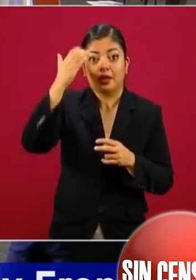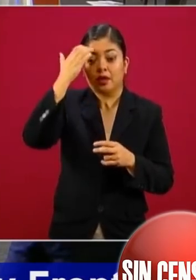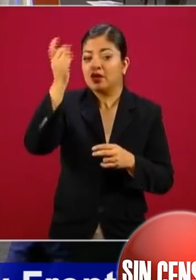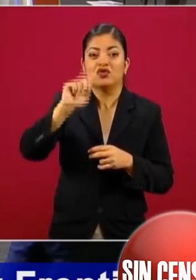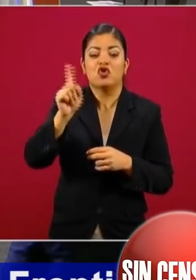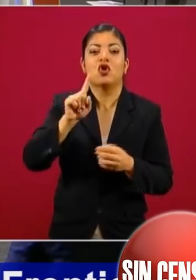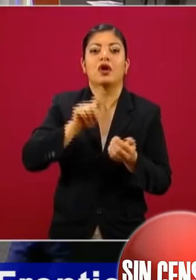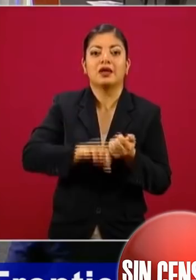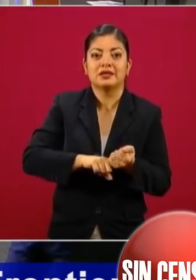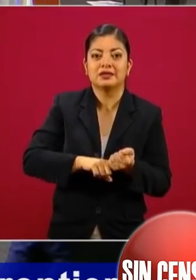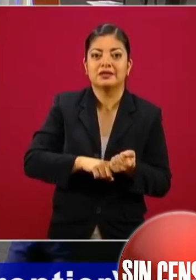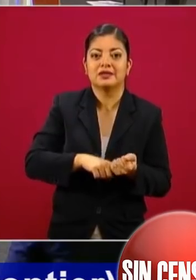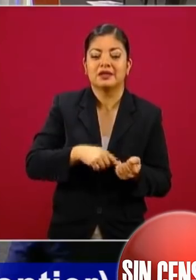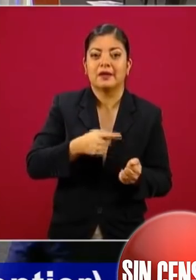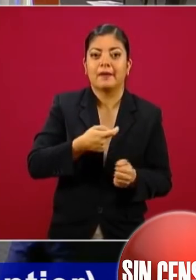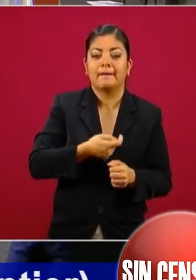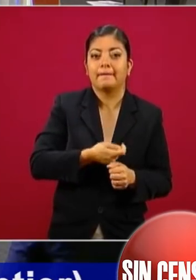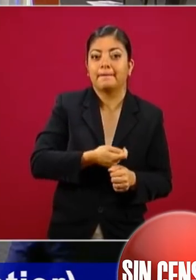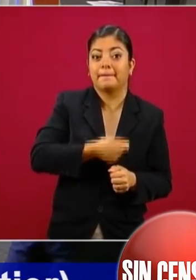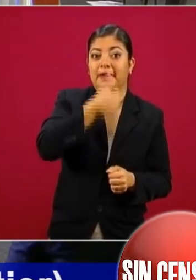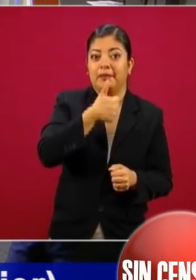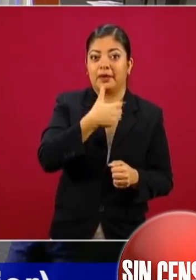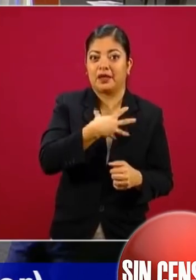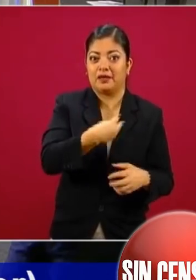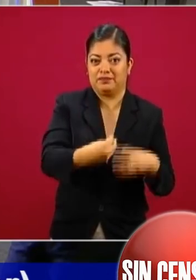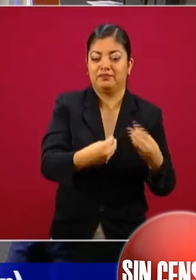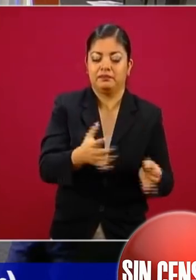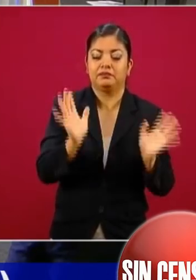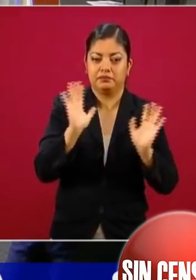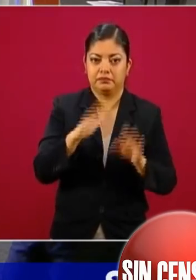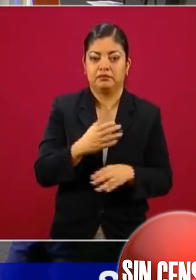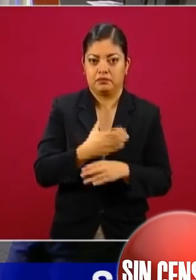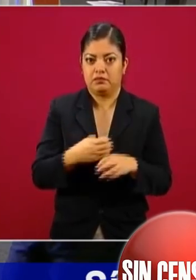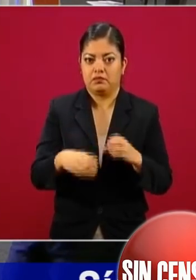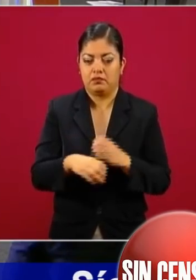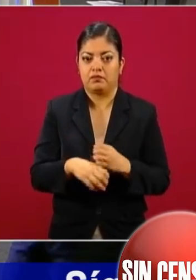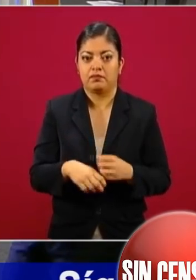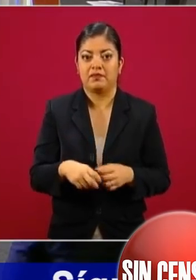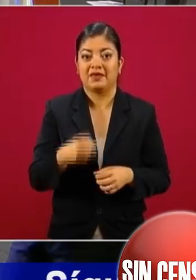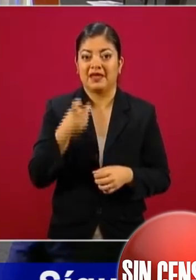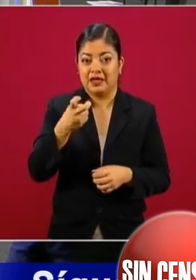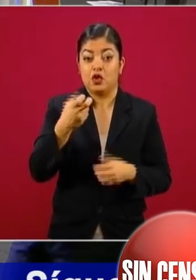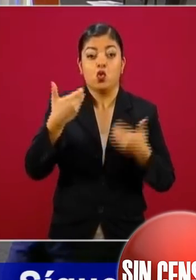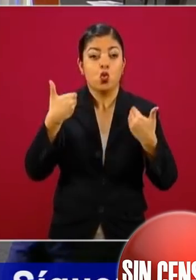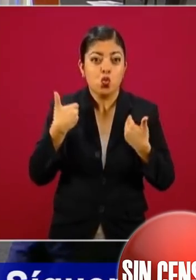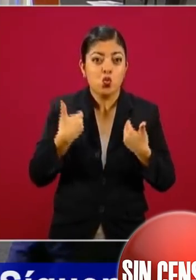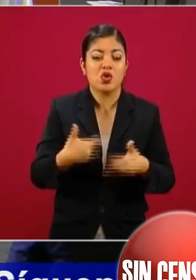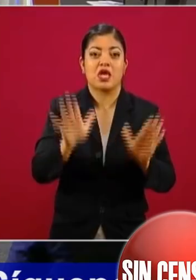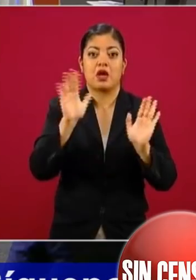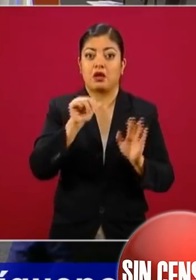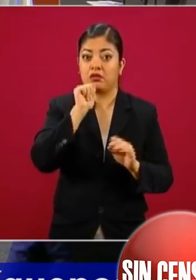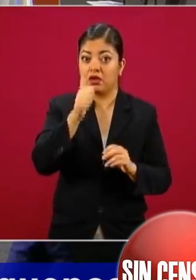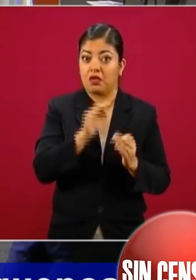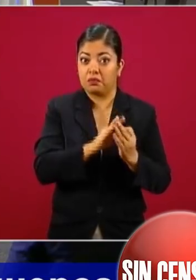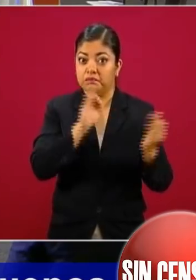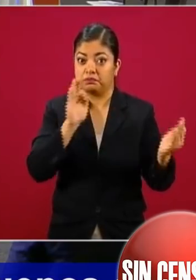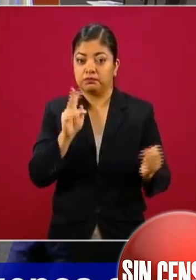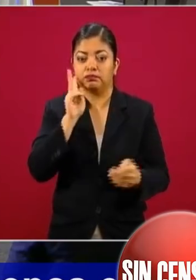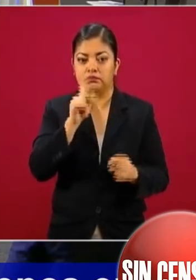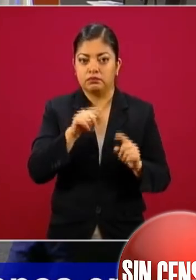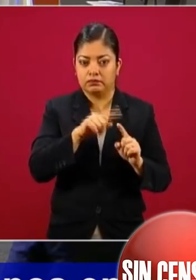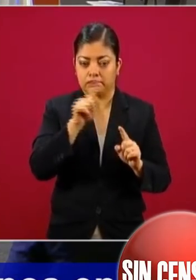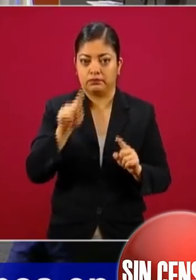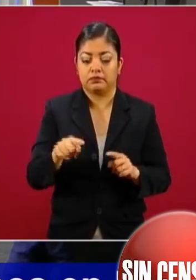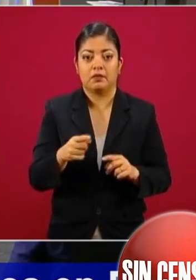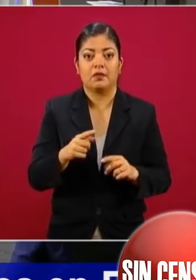partir de los primeros datos. En fin, entonces, este es lo que hubiera pasado. Después del